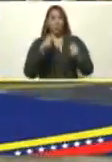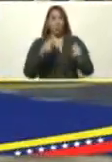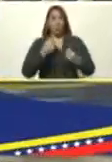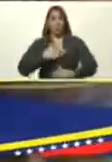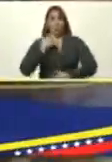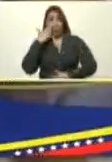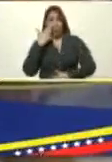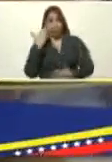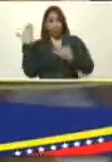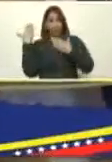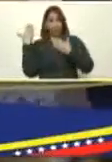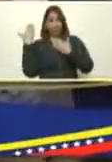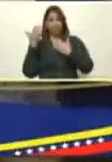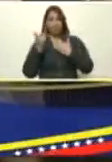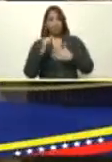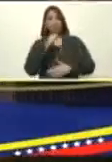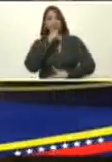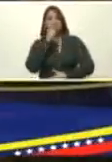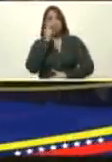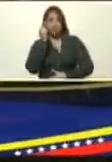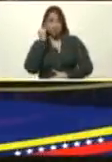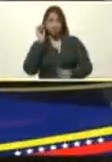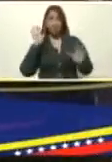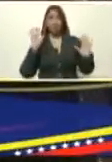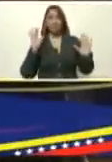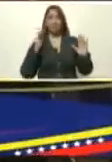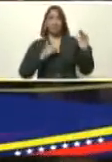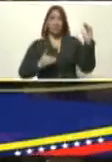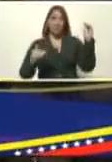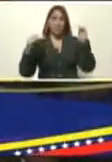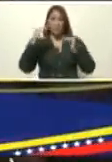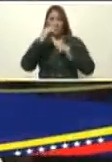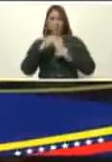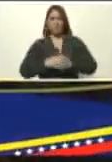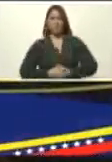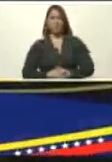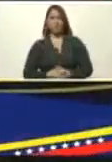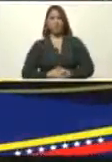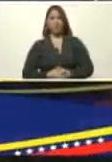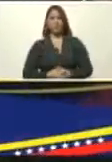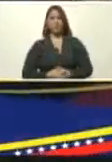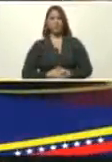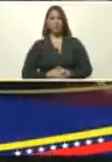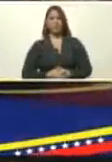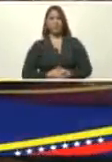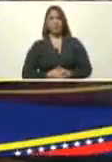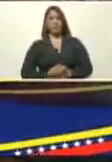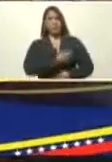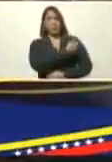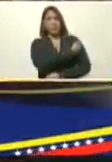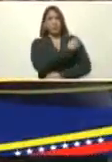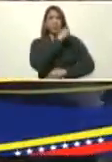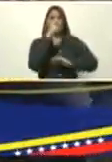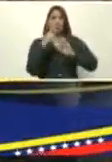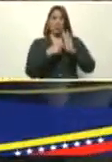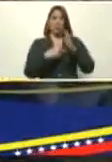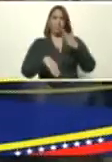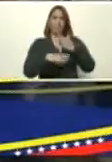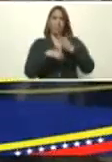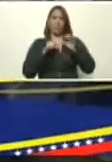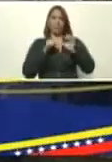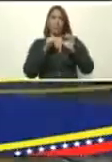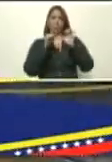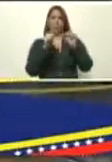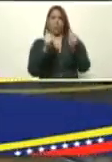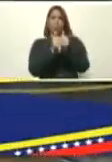observar, aquí hay abuelos, abuelas, adultos que están vacunándose y que vamos a continuar con